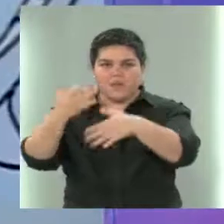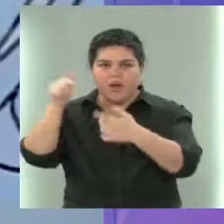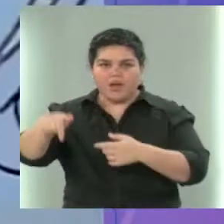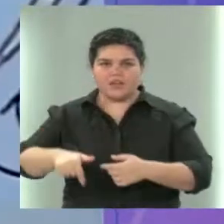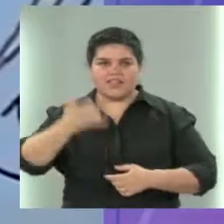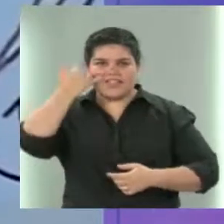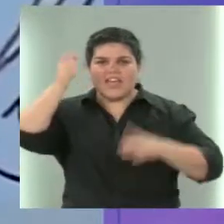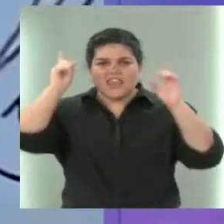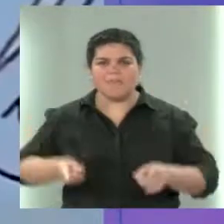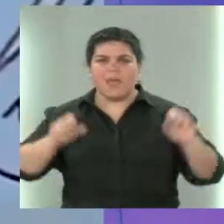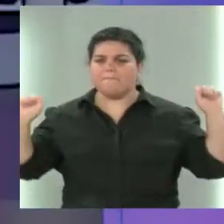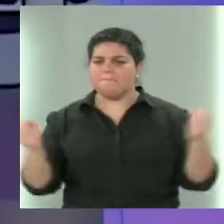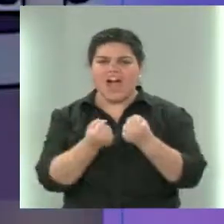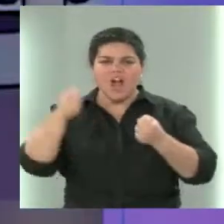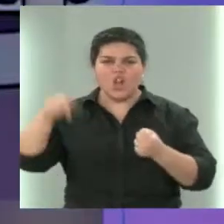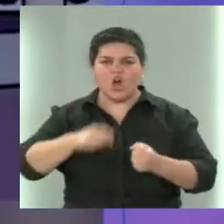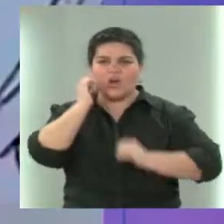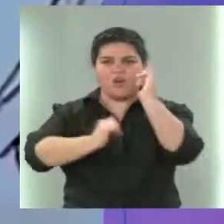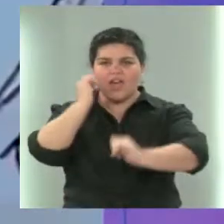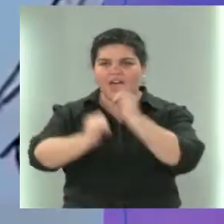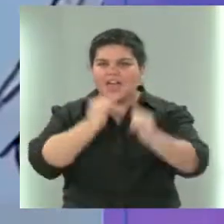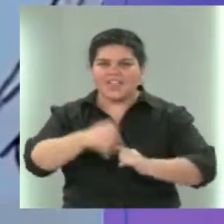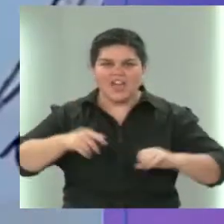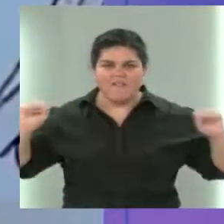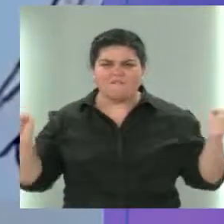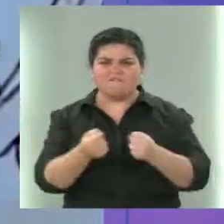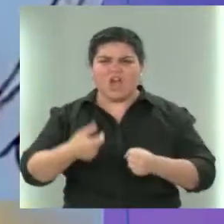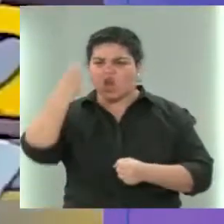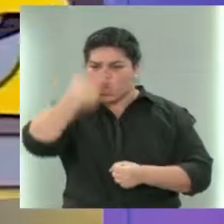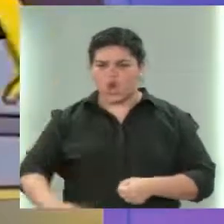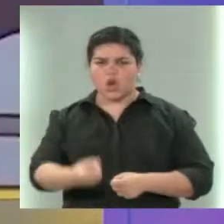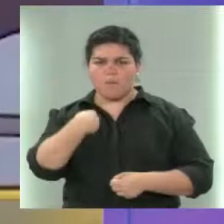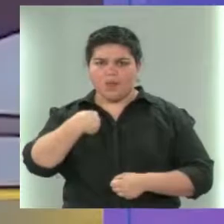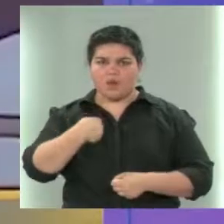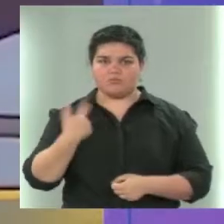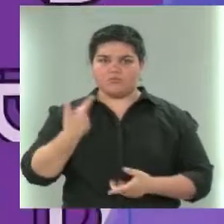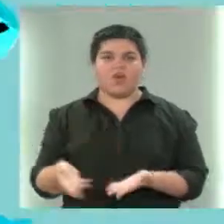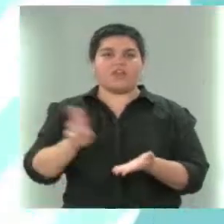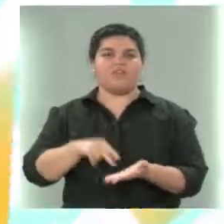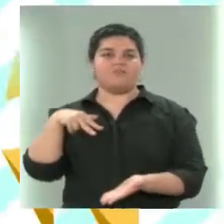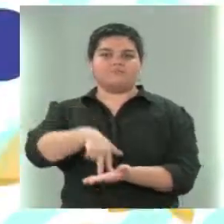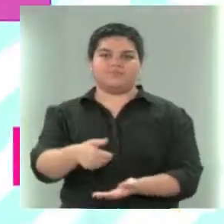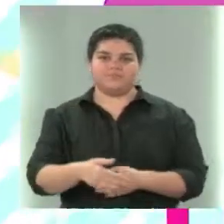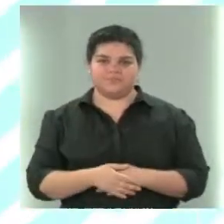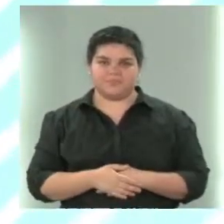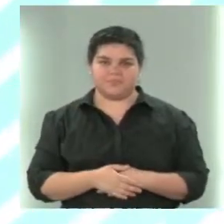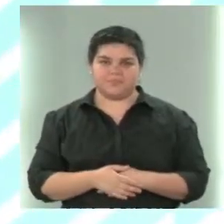¡Oh, tirano, escuchad su ilustre nombre y estremeceos! Smithers he vuelto.